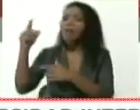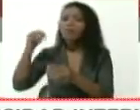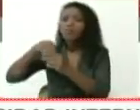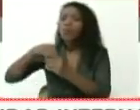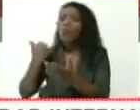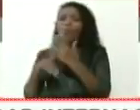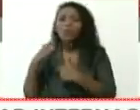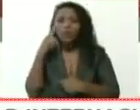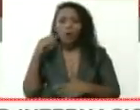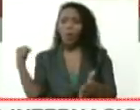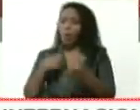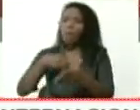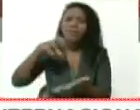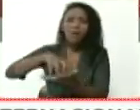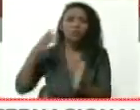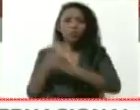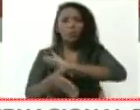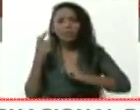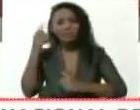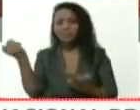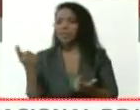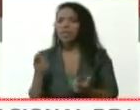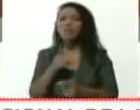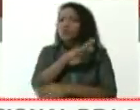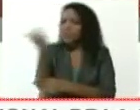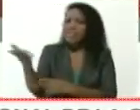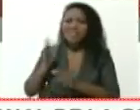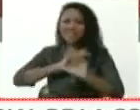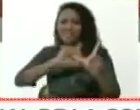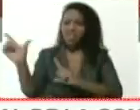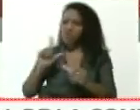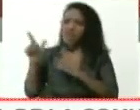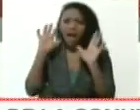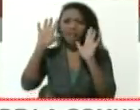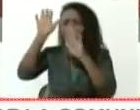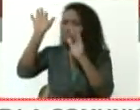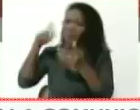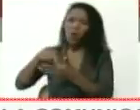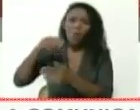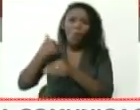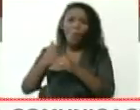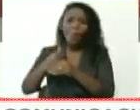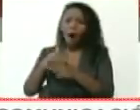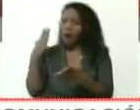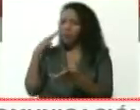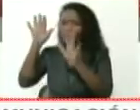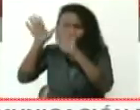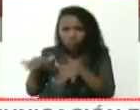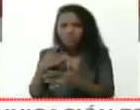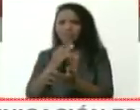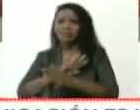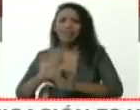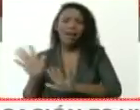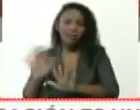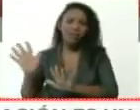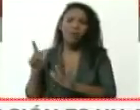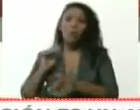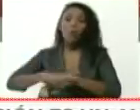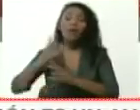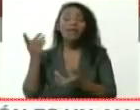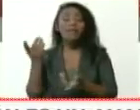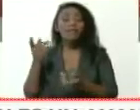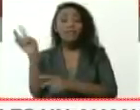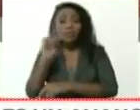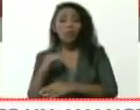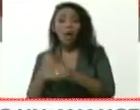señor? Ya ríndanse, decía, es momento de que Venezuela sea un país democrático, es momento de que se